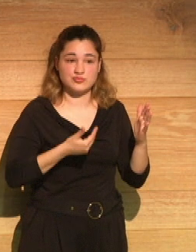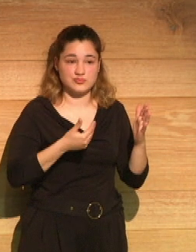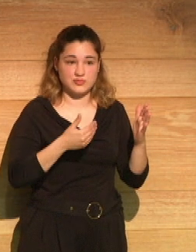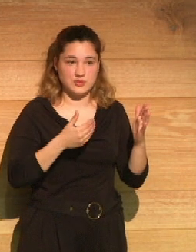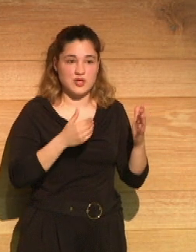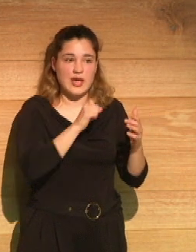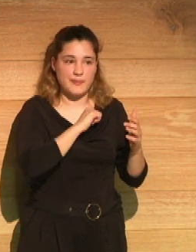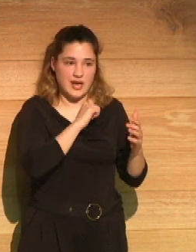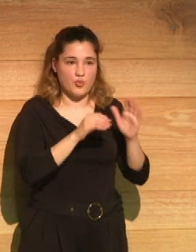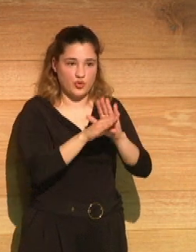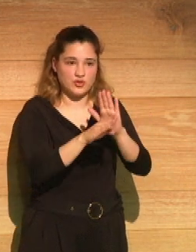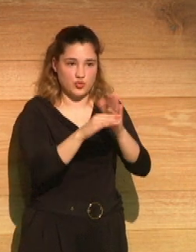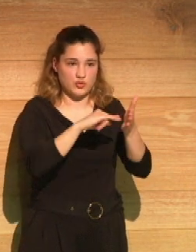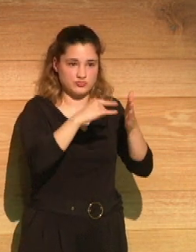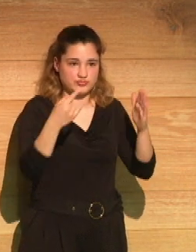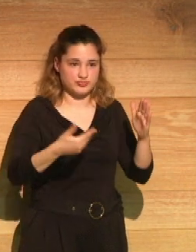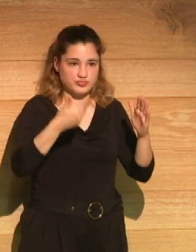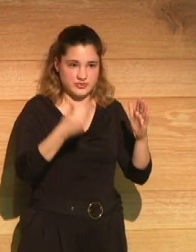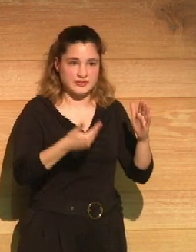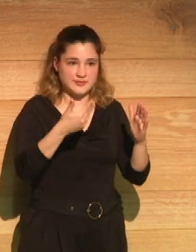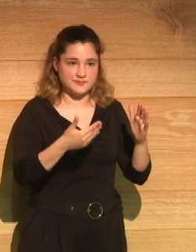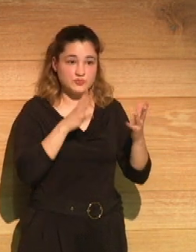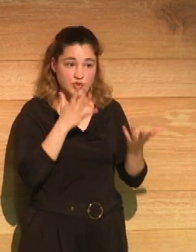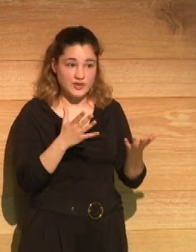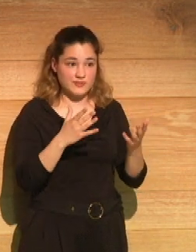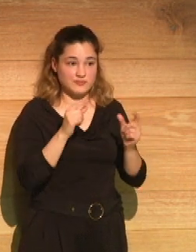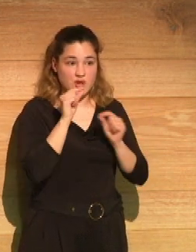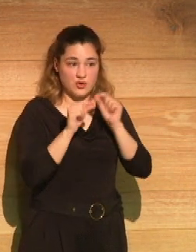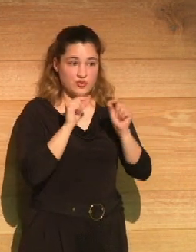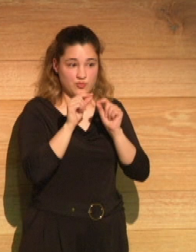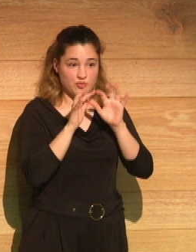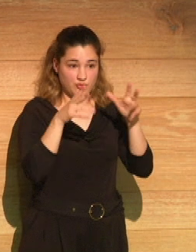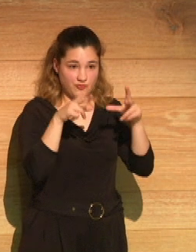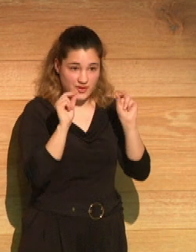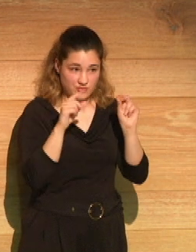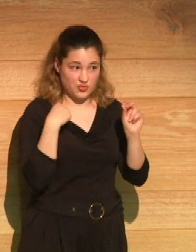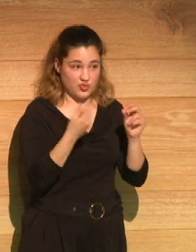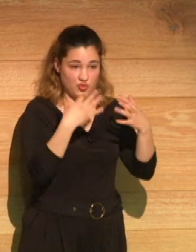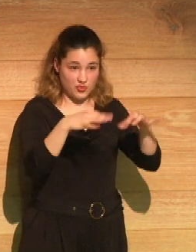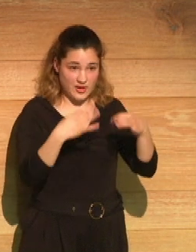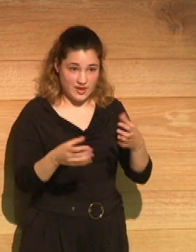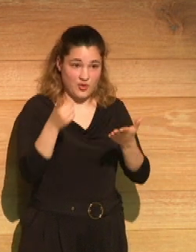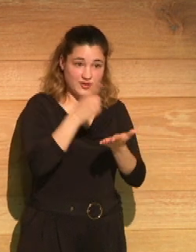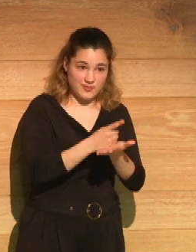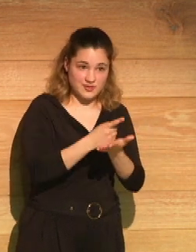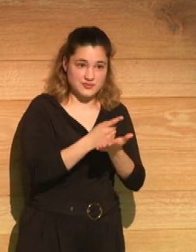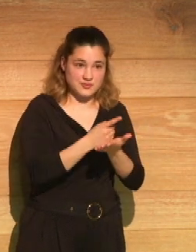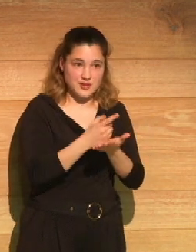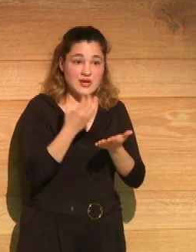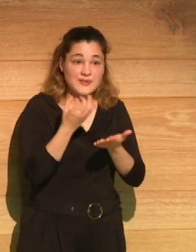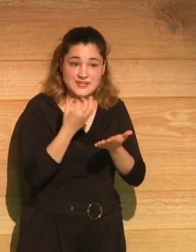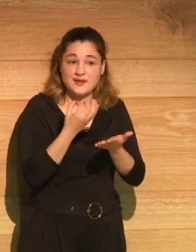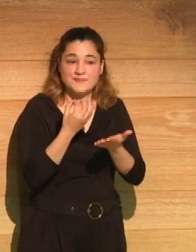Porque de alguna manera, cuando regresemos todos a la normalidad, allí también hay un factor de cambio